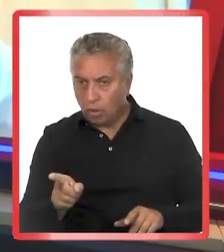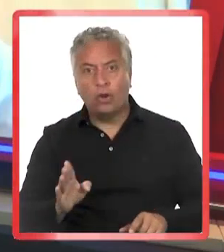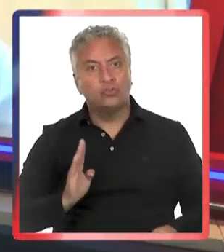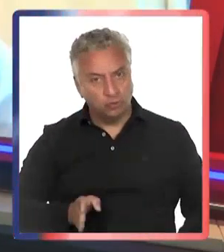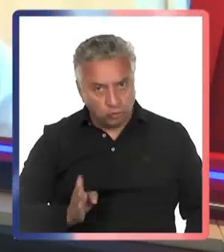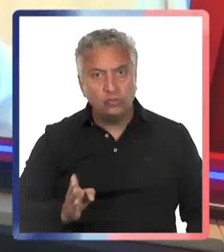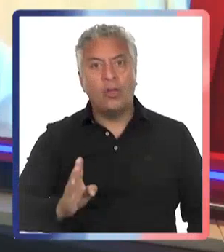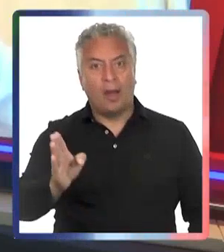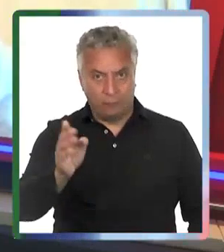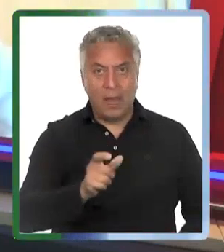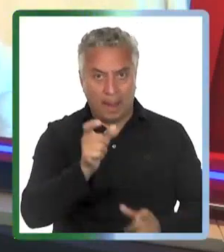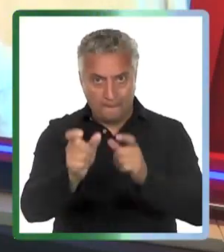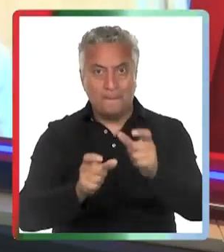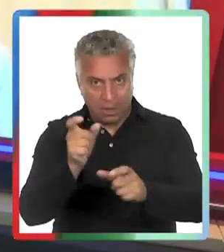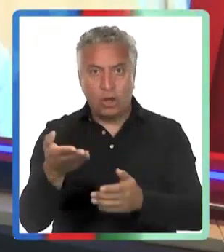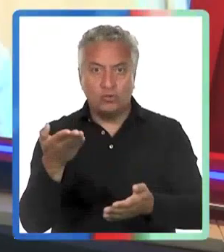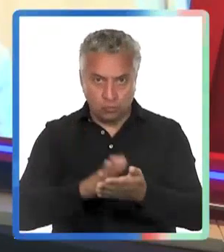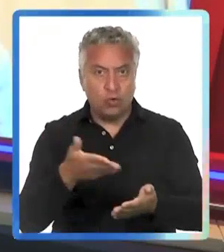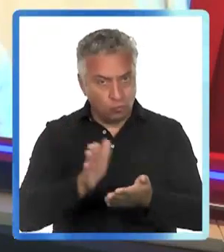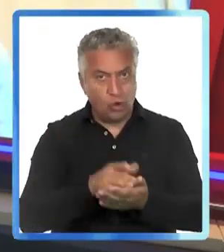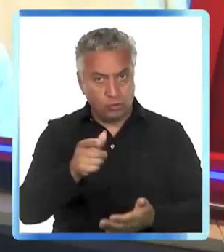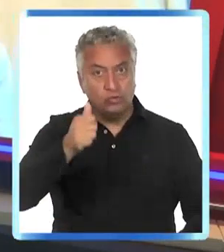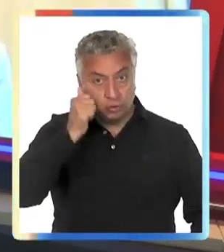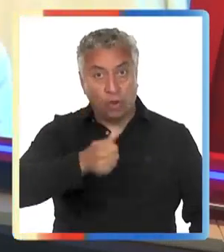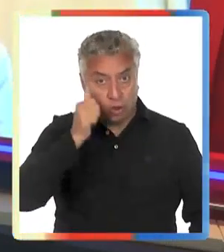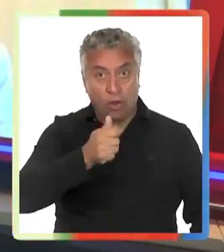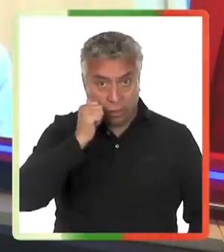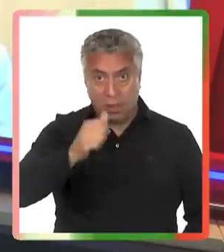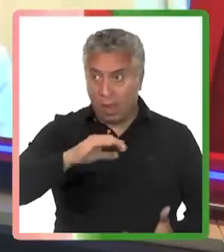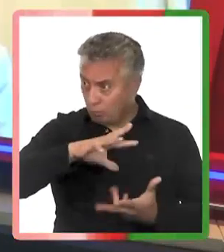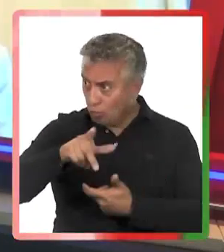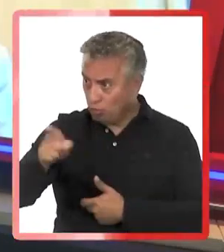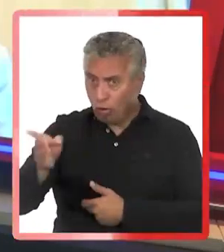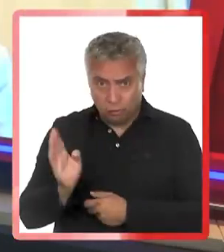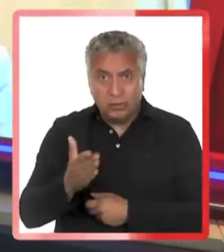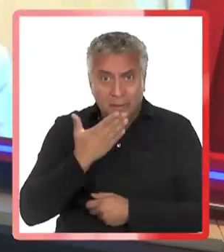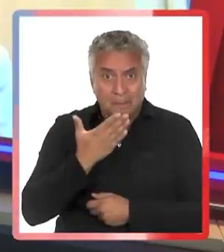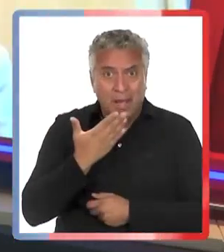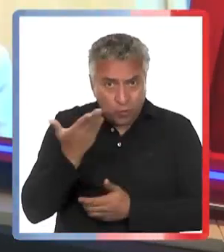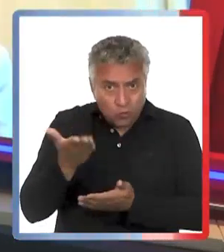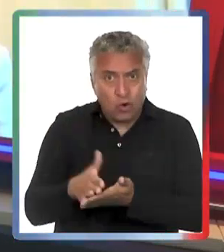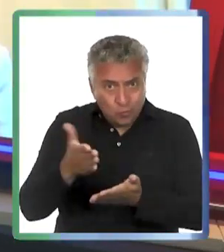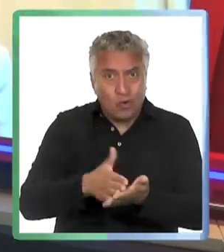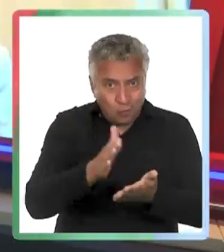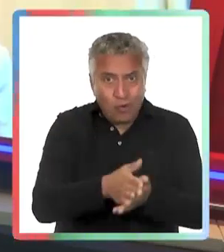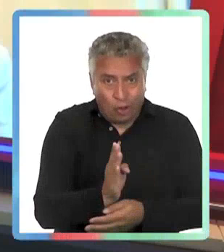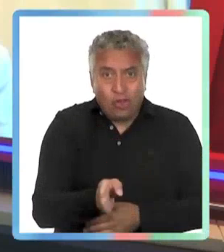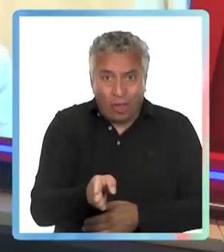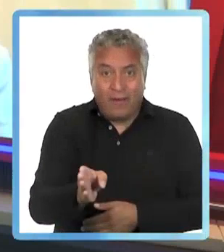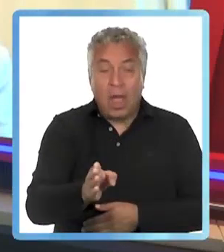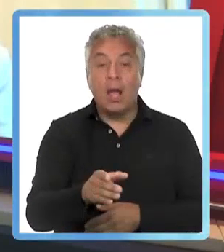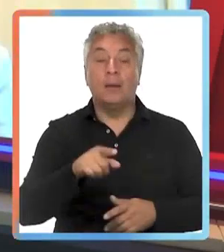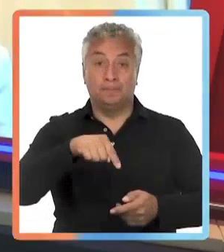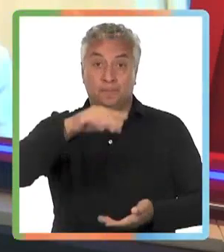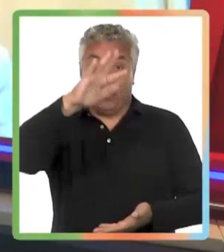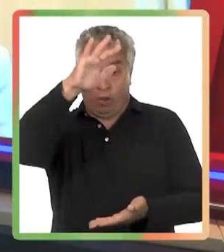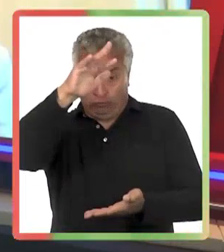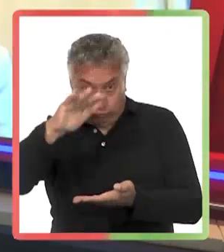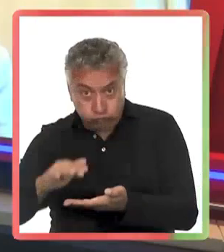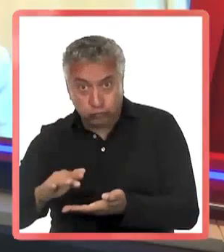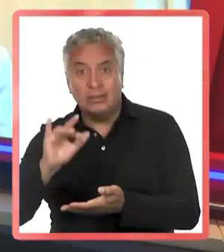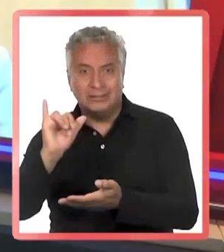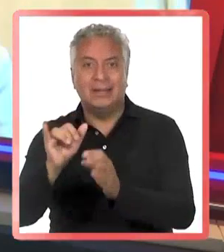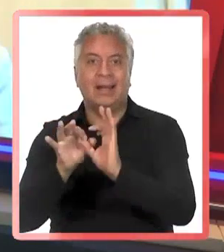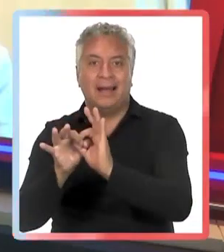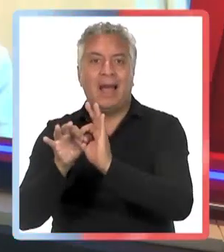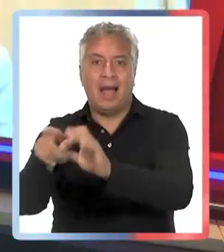país no siguiera ocurriendo que siguen falleciendo personas cada día, y en el resto del mundo también. ¿Hemos disminuido esto, que es tan doloroso? Claro que sí,